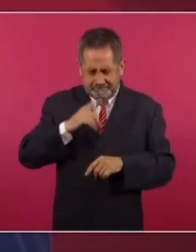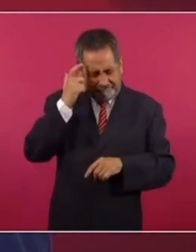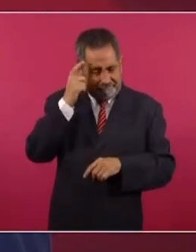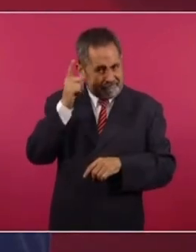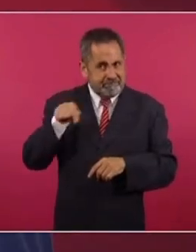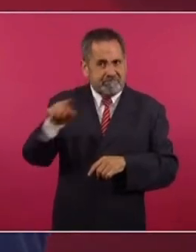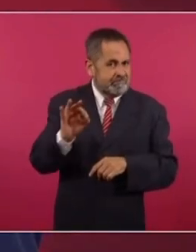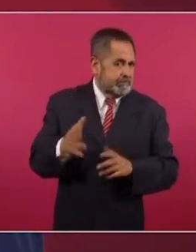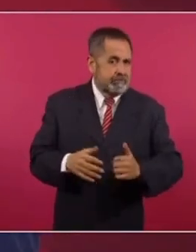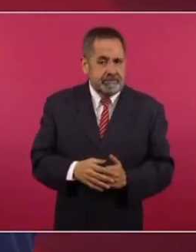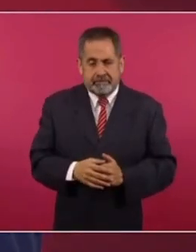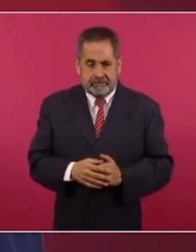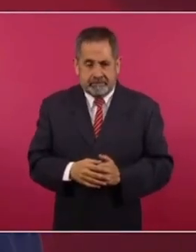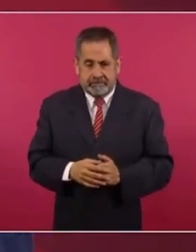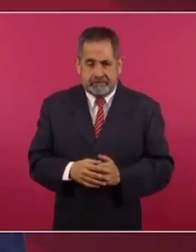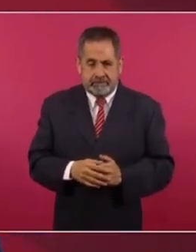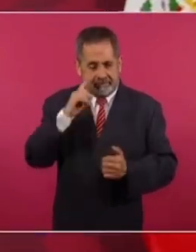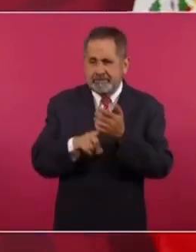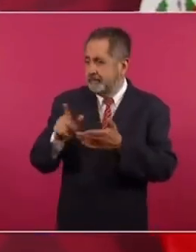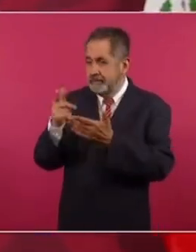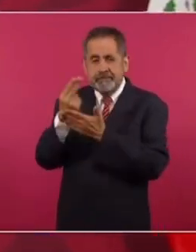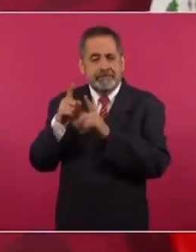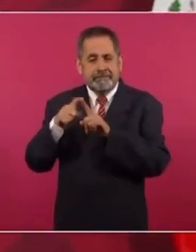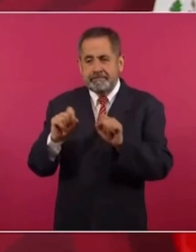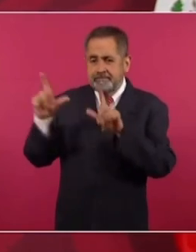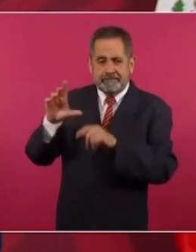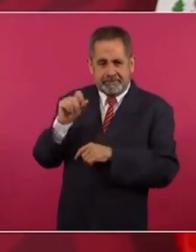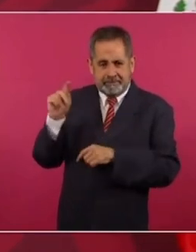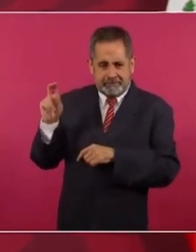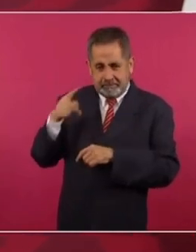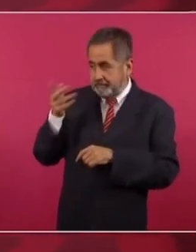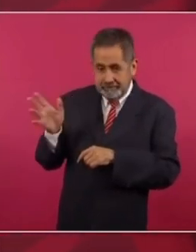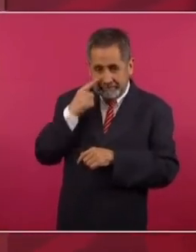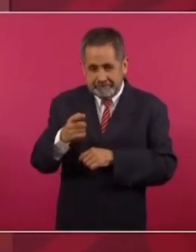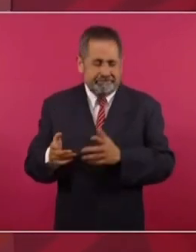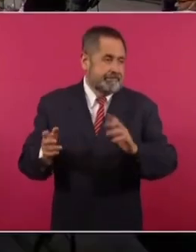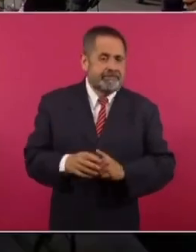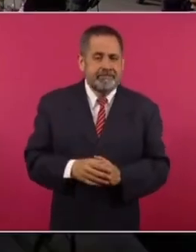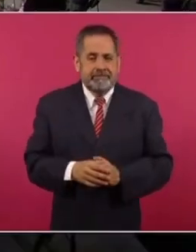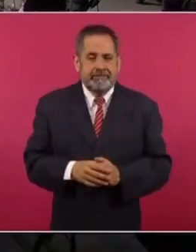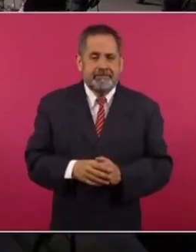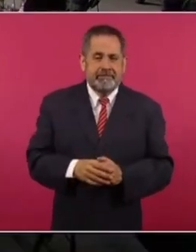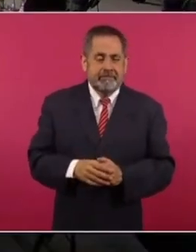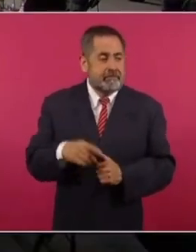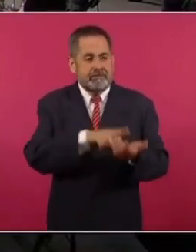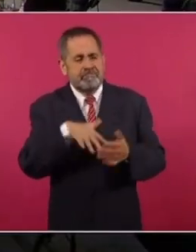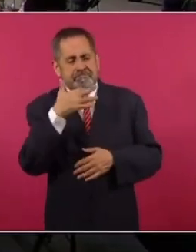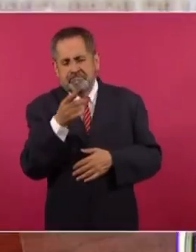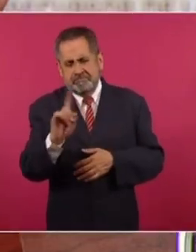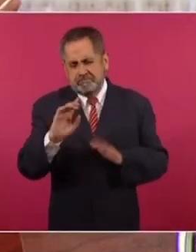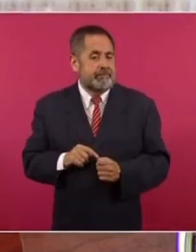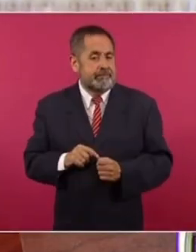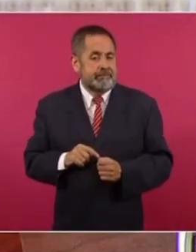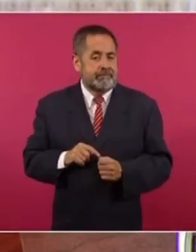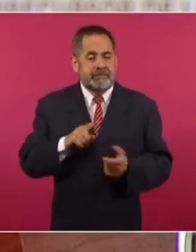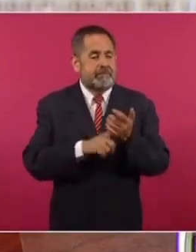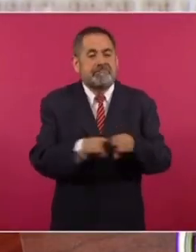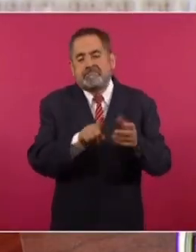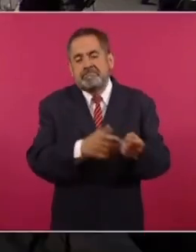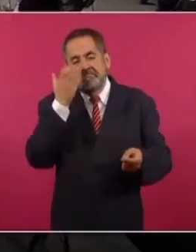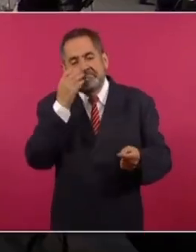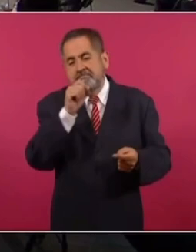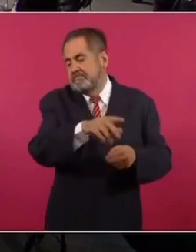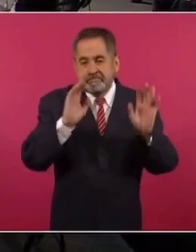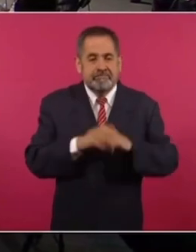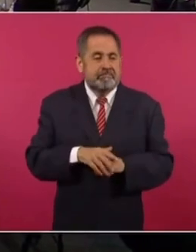conciencias. Y Catón, no sé si lo conseguiste. ¡Producción! No es que sea corrupto, es que se acostumbró